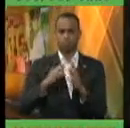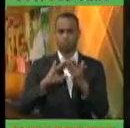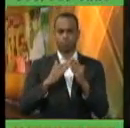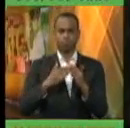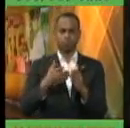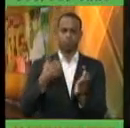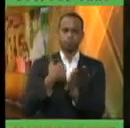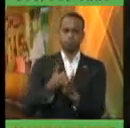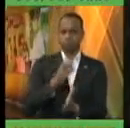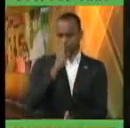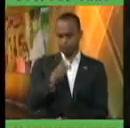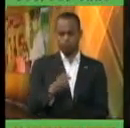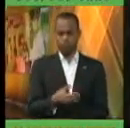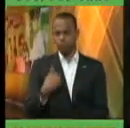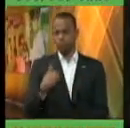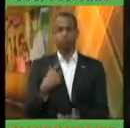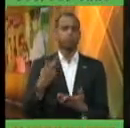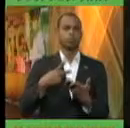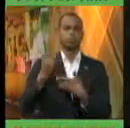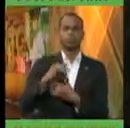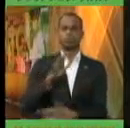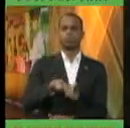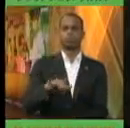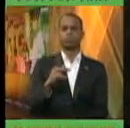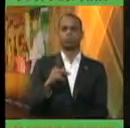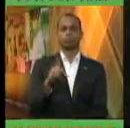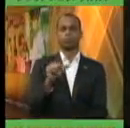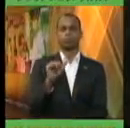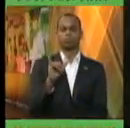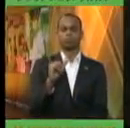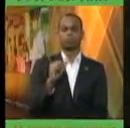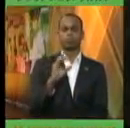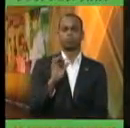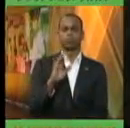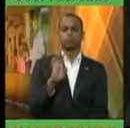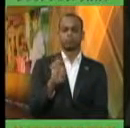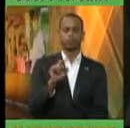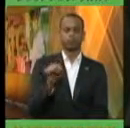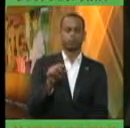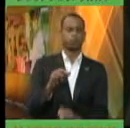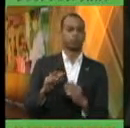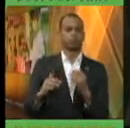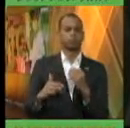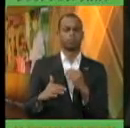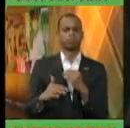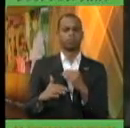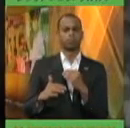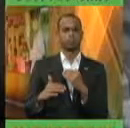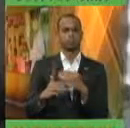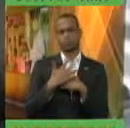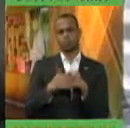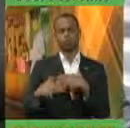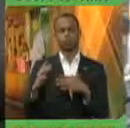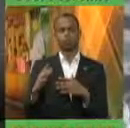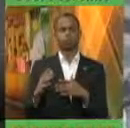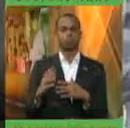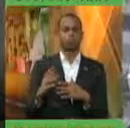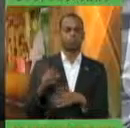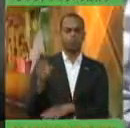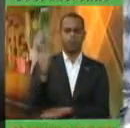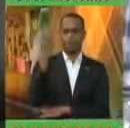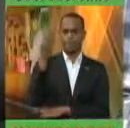directamente por ejemplo tenemos un proyecto en playa caribe de tratar de que esta playa sea una playa bandera azul también ahí estaríamos trabajando o